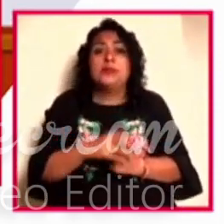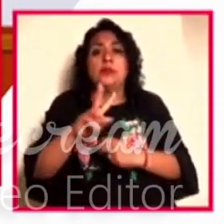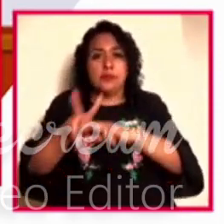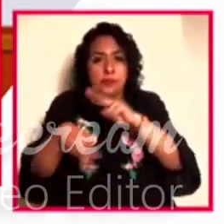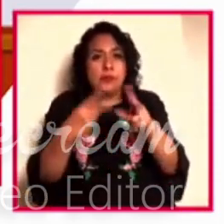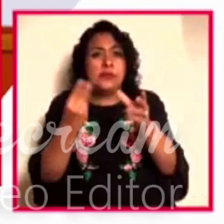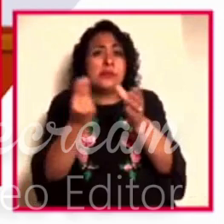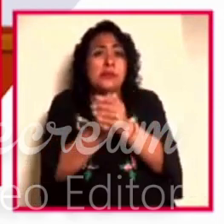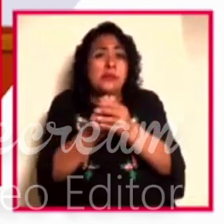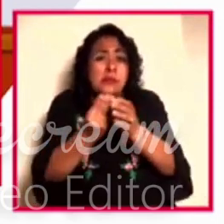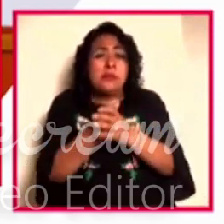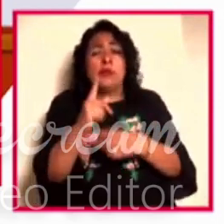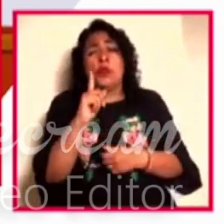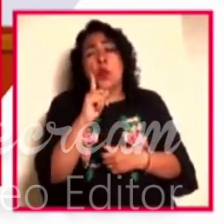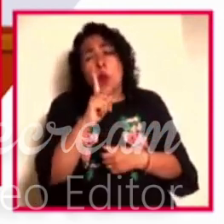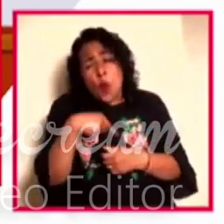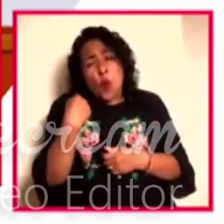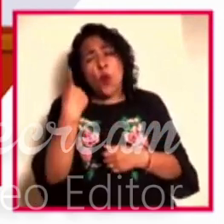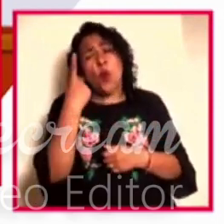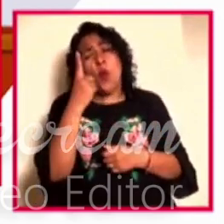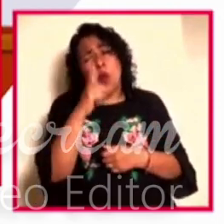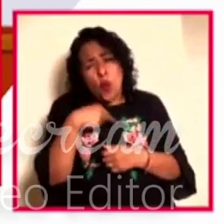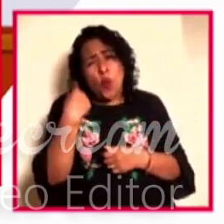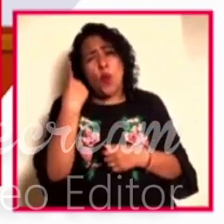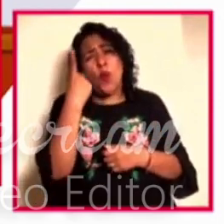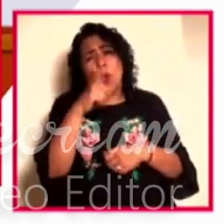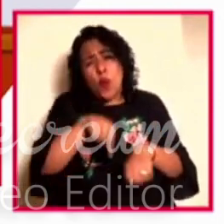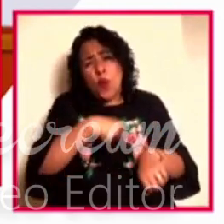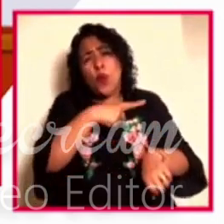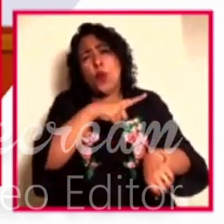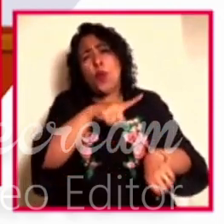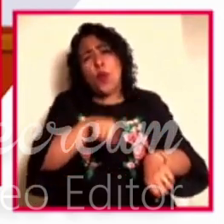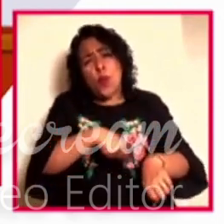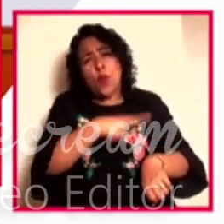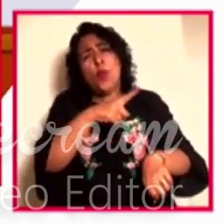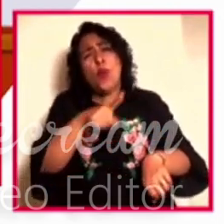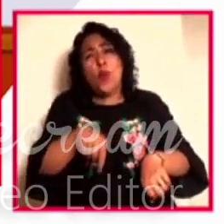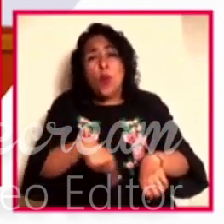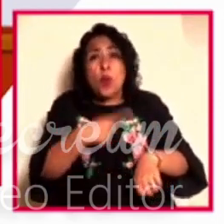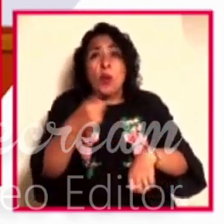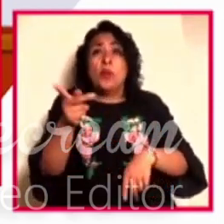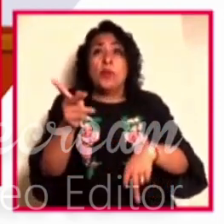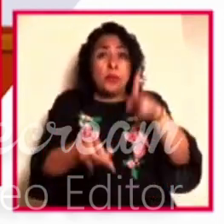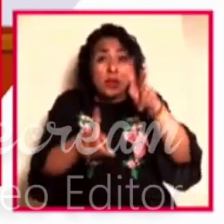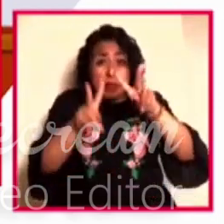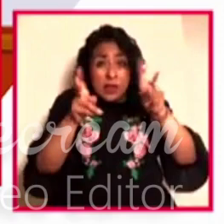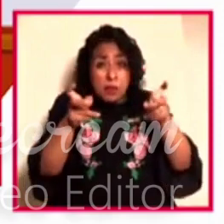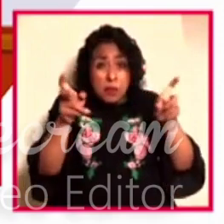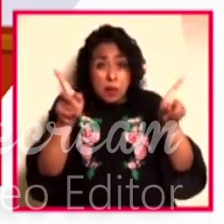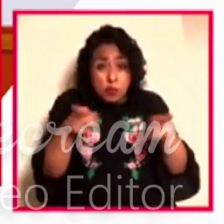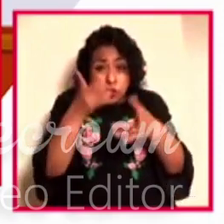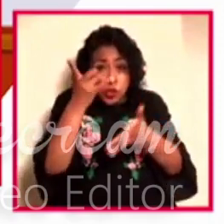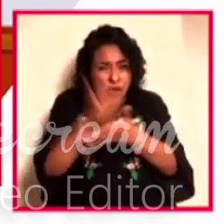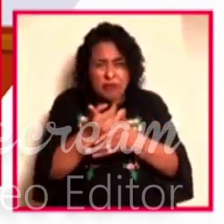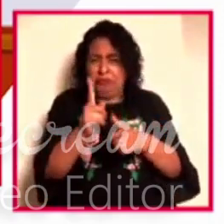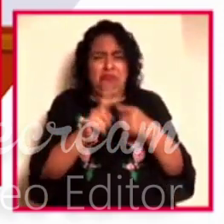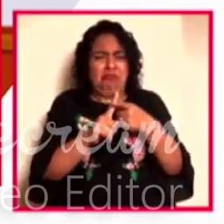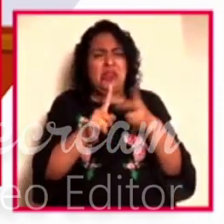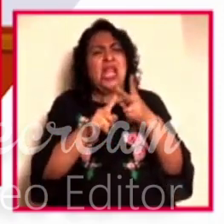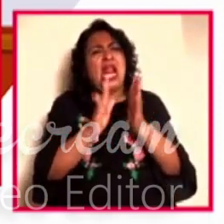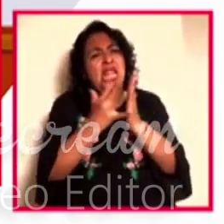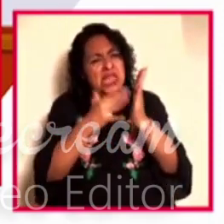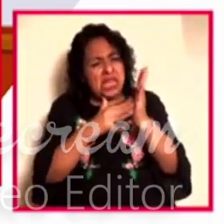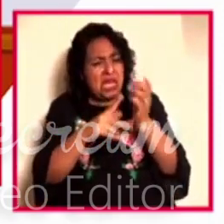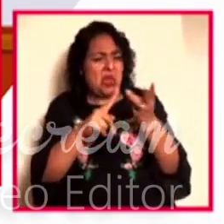duraban horas, porque no solamente hablábamos de música, sino de literatura, de poesía,